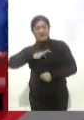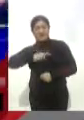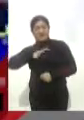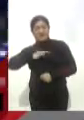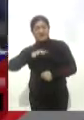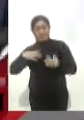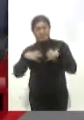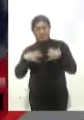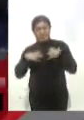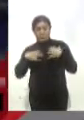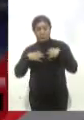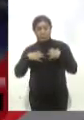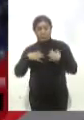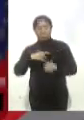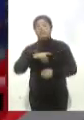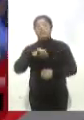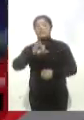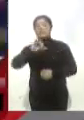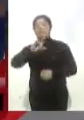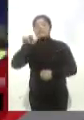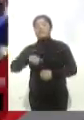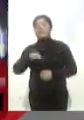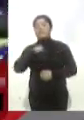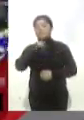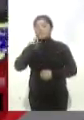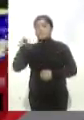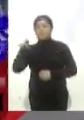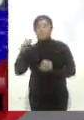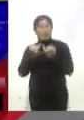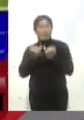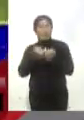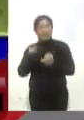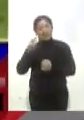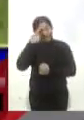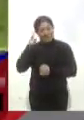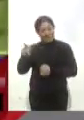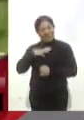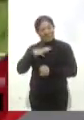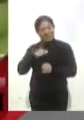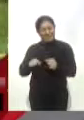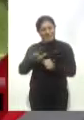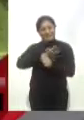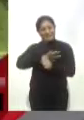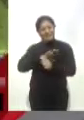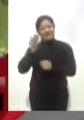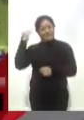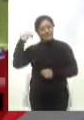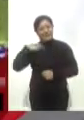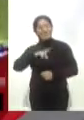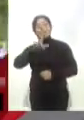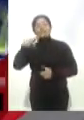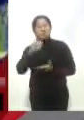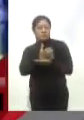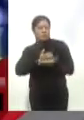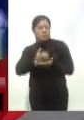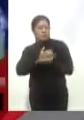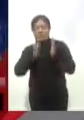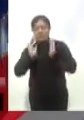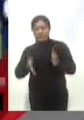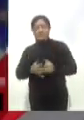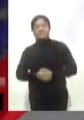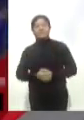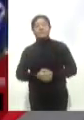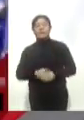algunos síntomas en los primeros días. Recordar que Cata tuvo coronavirus en la pretemporada y luego se recuperó. La